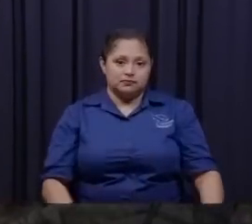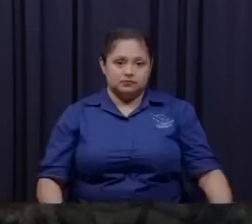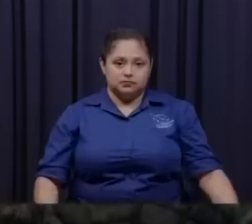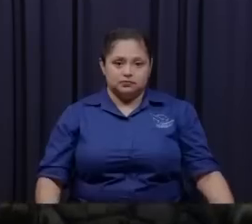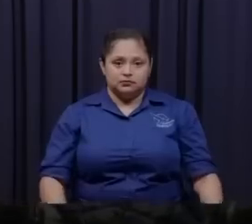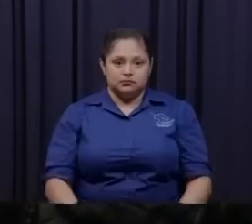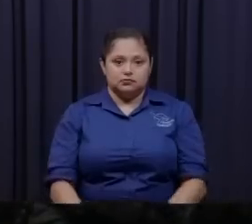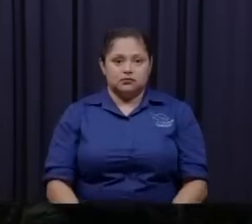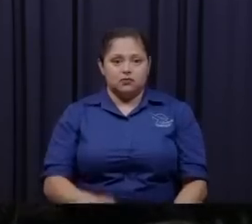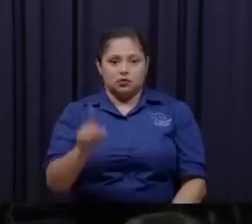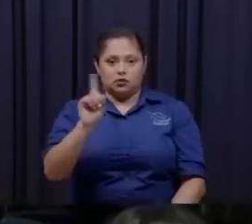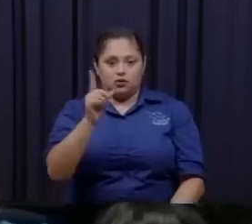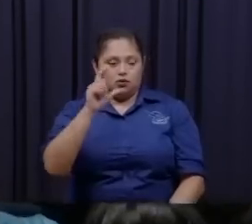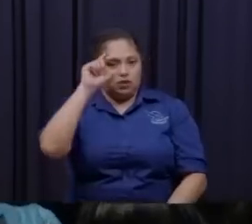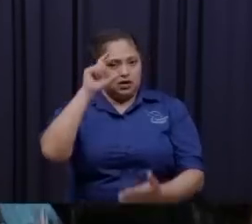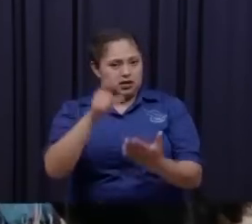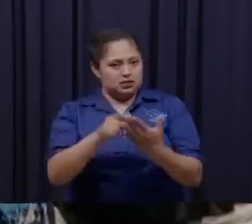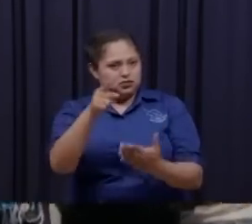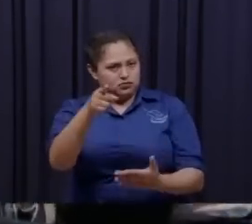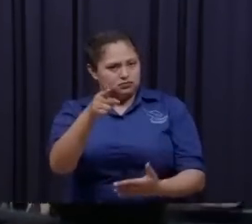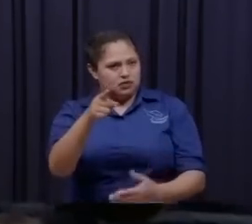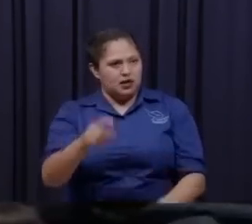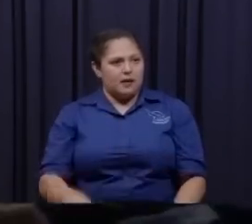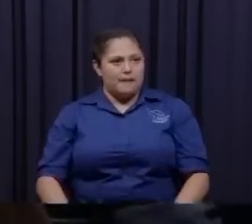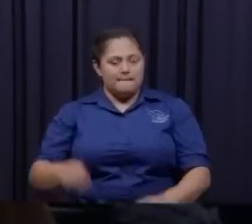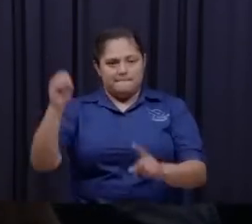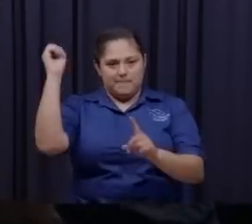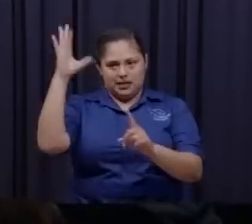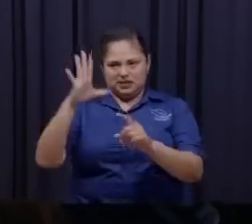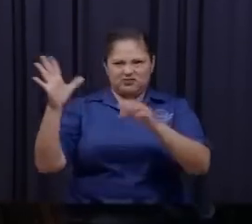¿O no crees tú? Bendición arrancada.